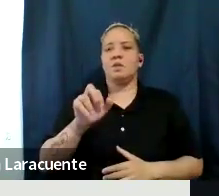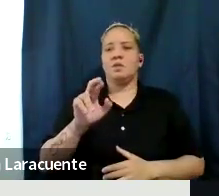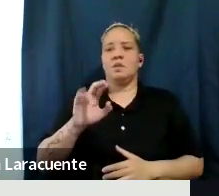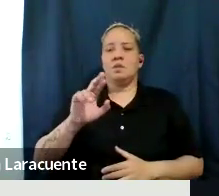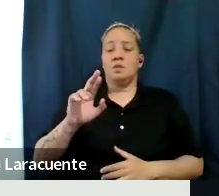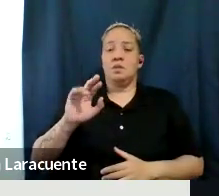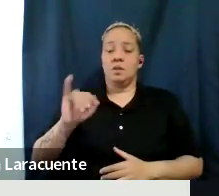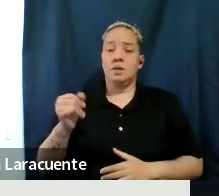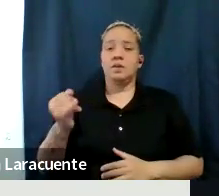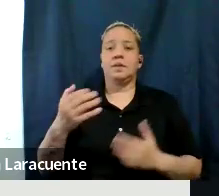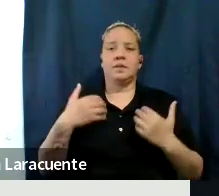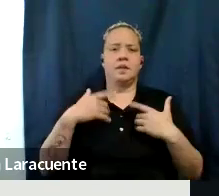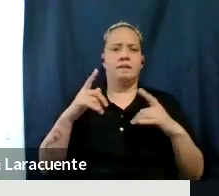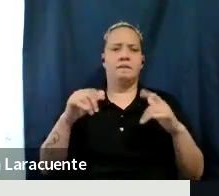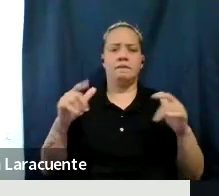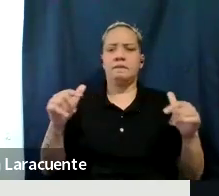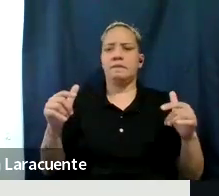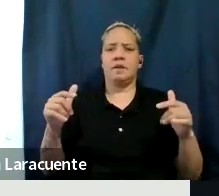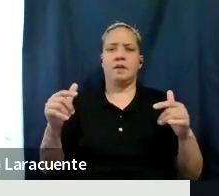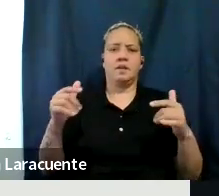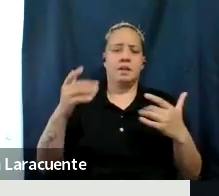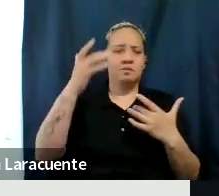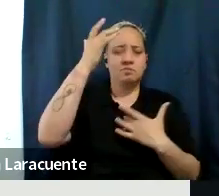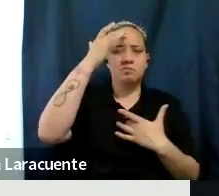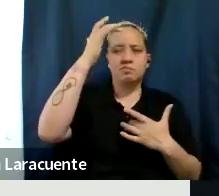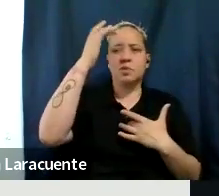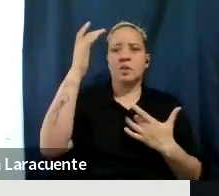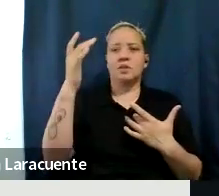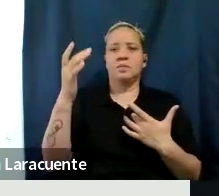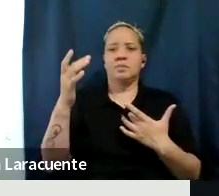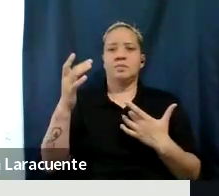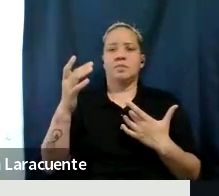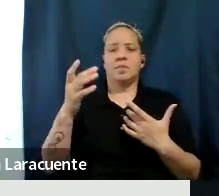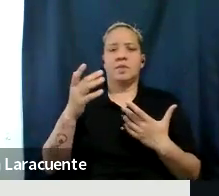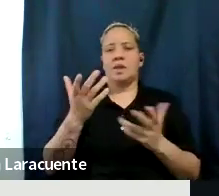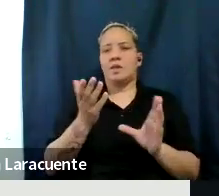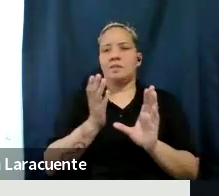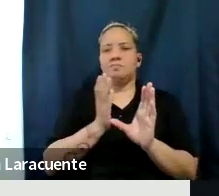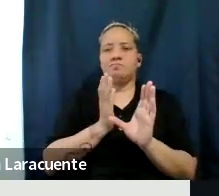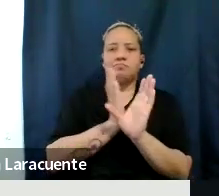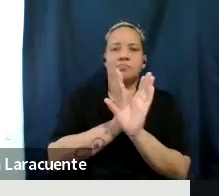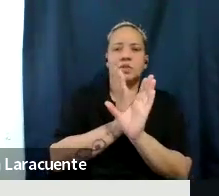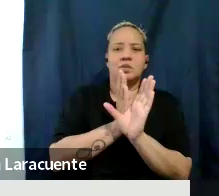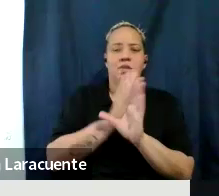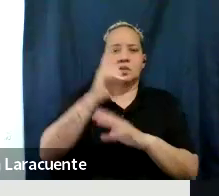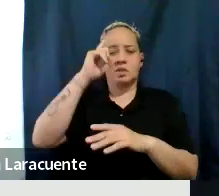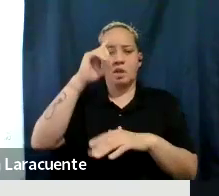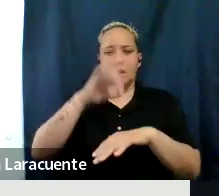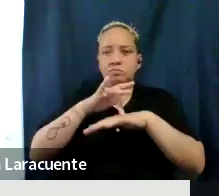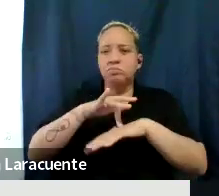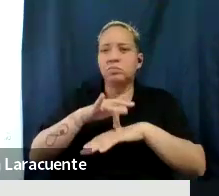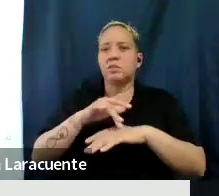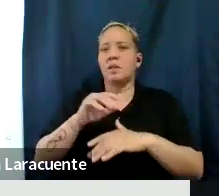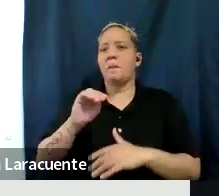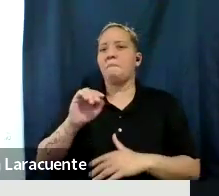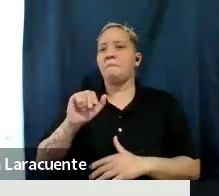tenía varias patologías, varias enfermedades de orden psíquico, de orden obsesivo, maniático, y